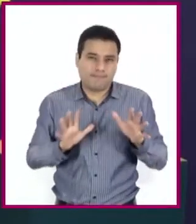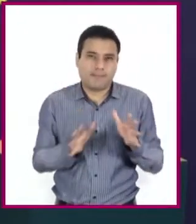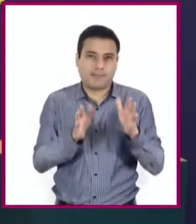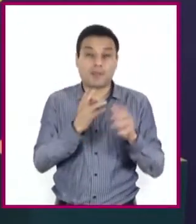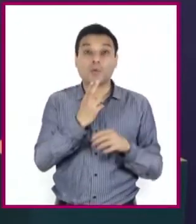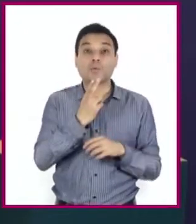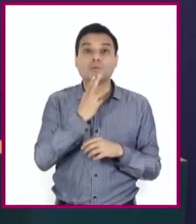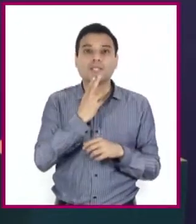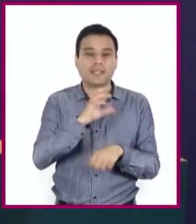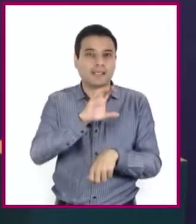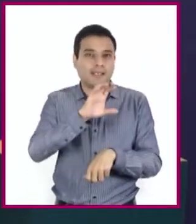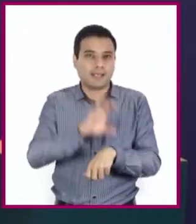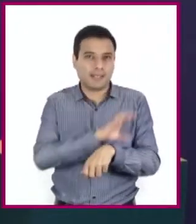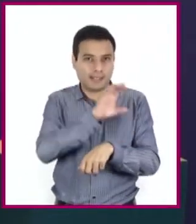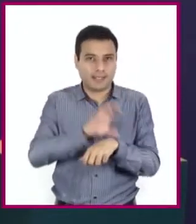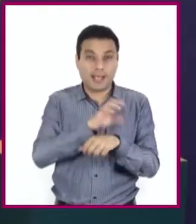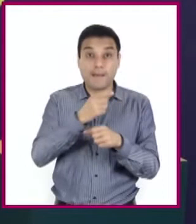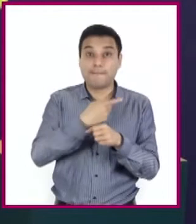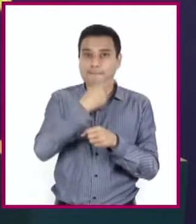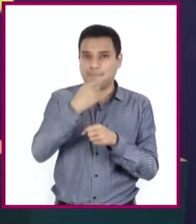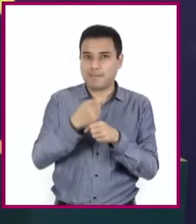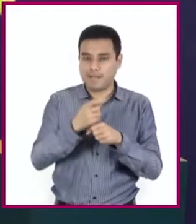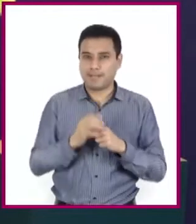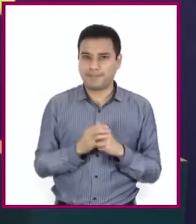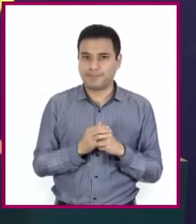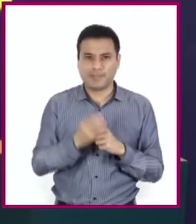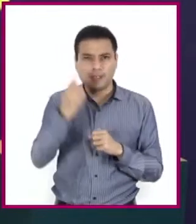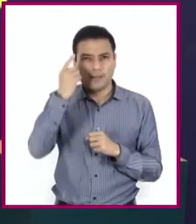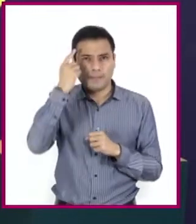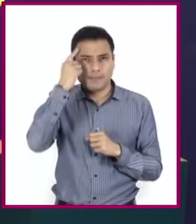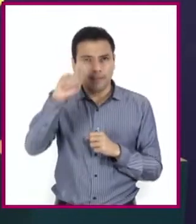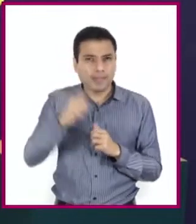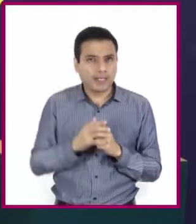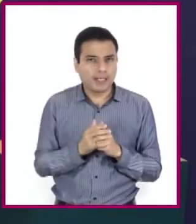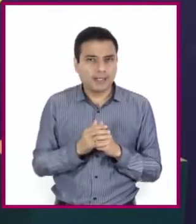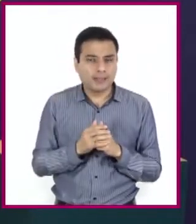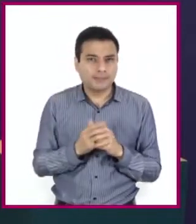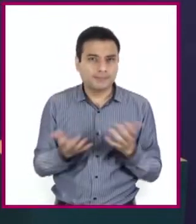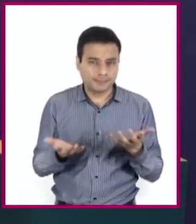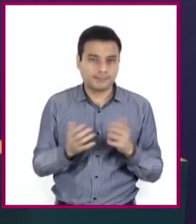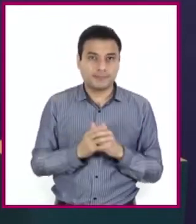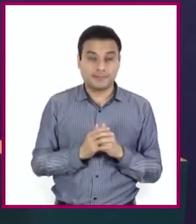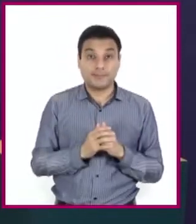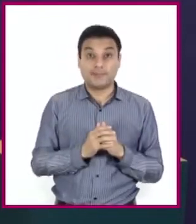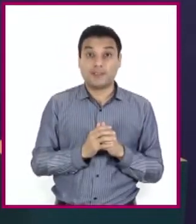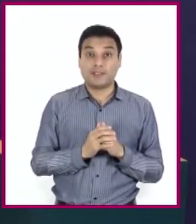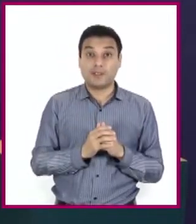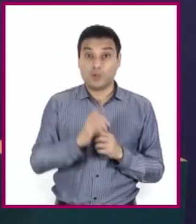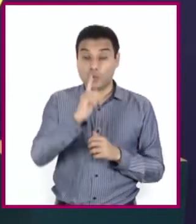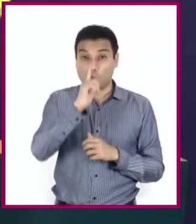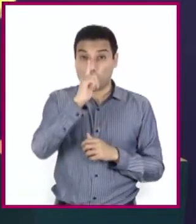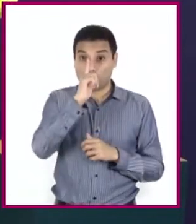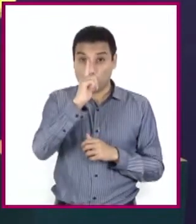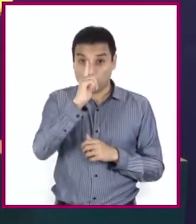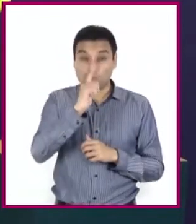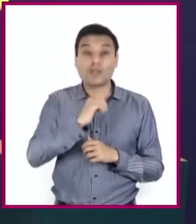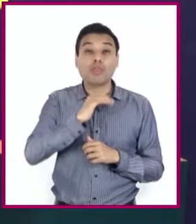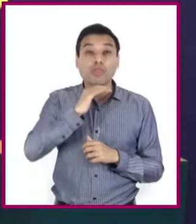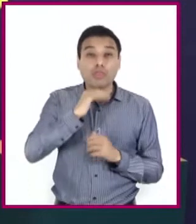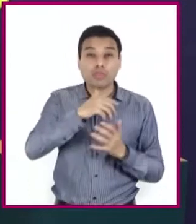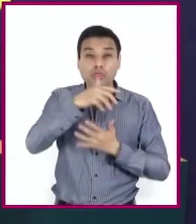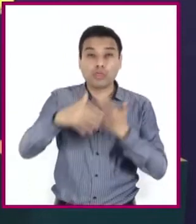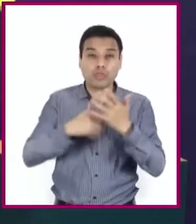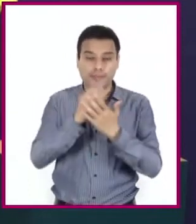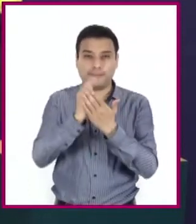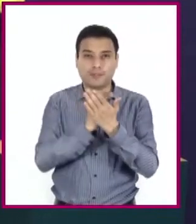de energía primaria renovable para disminuir la contribución de la generación de electricidad al cambio climático. ¿Sabían